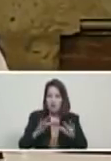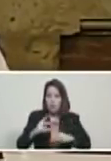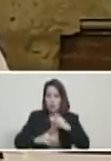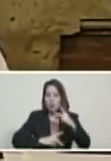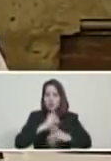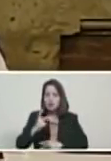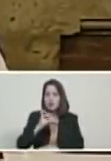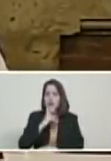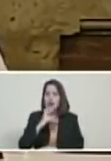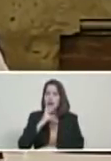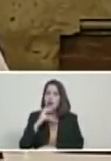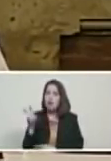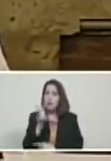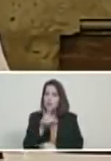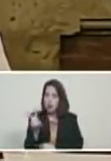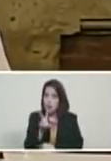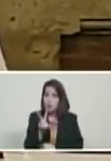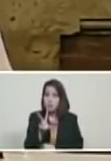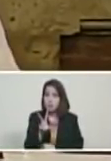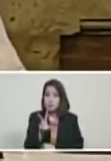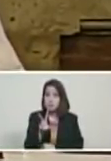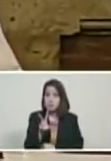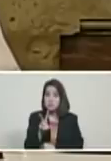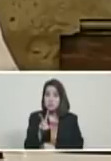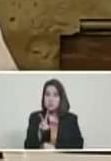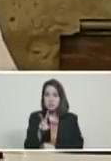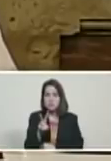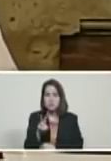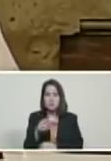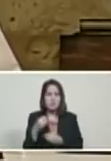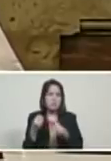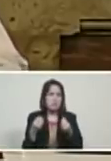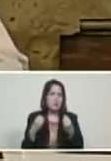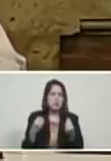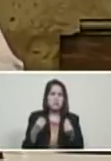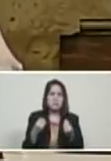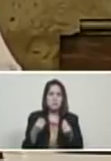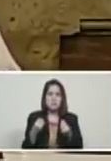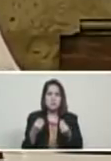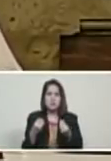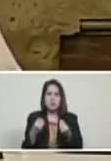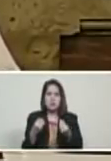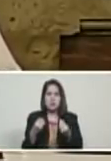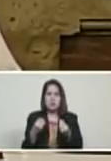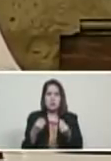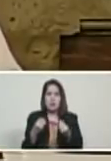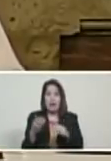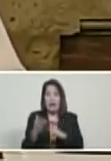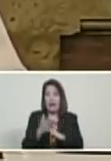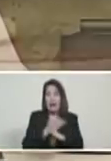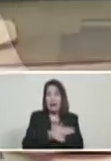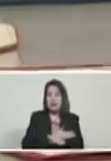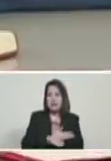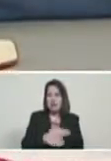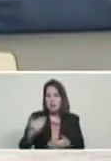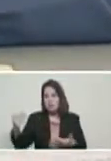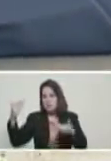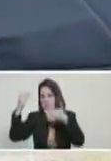venezolano, que de alguna u otra manera, bueno, cayó en manos de mafias.